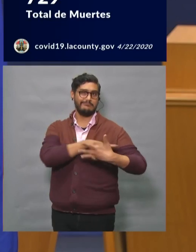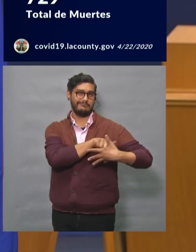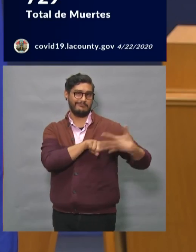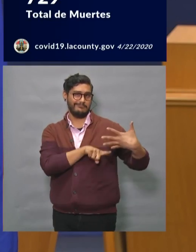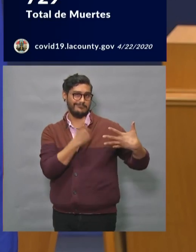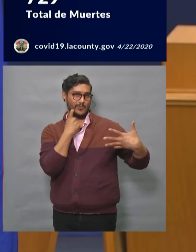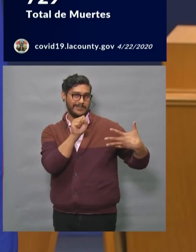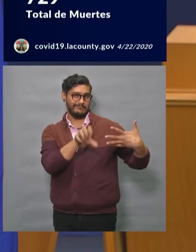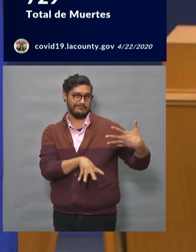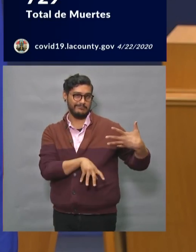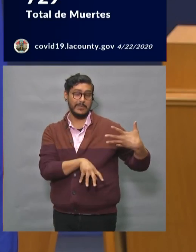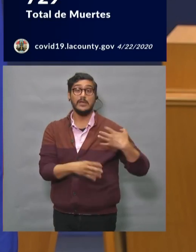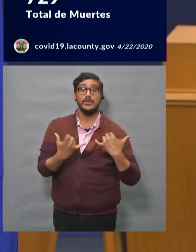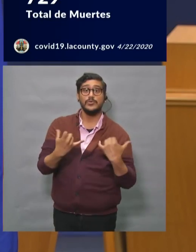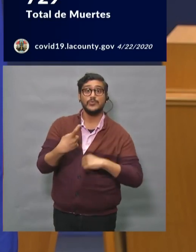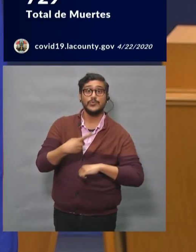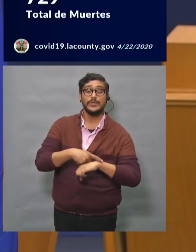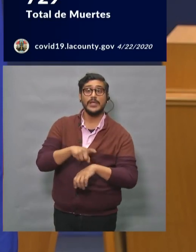Hoy estamos reportando